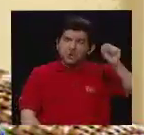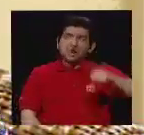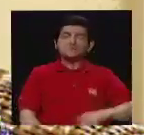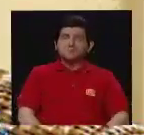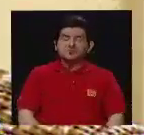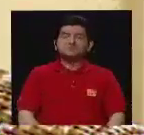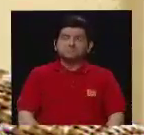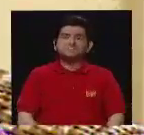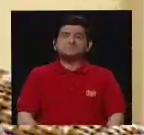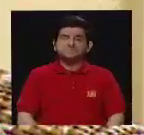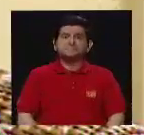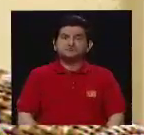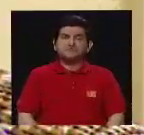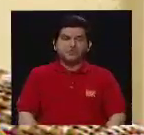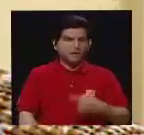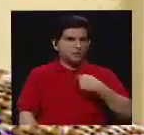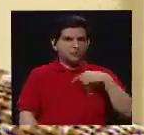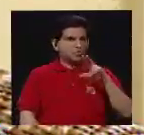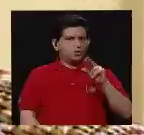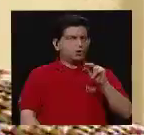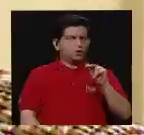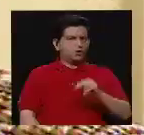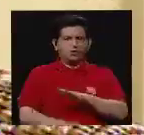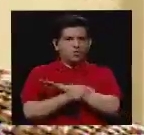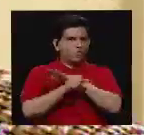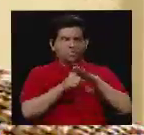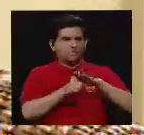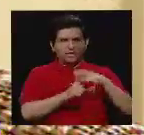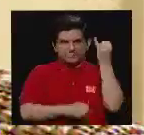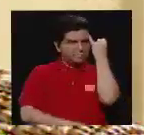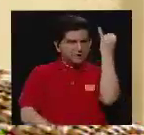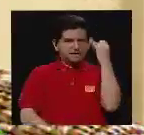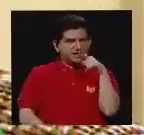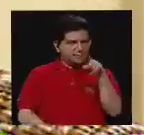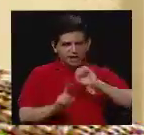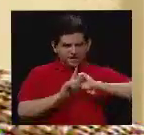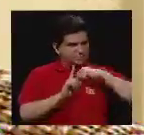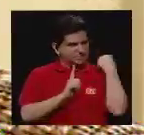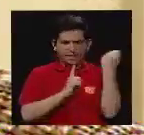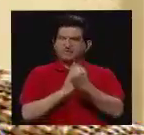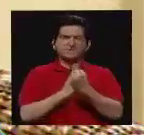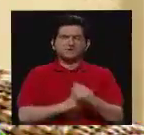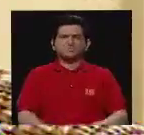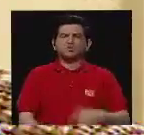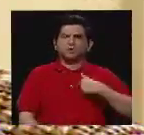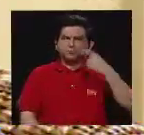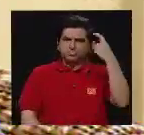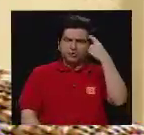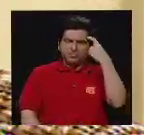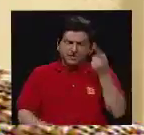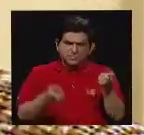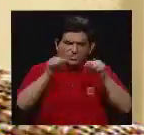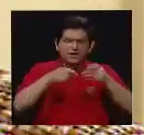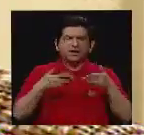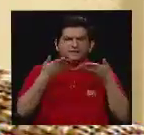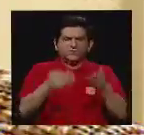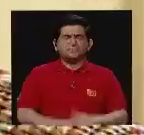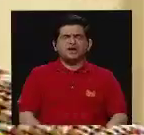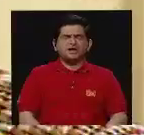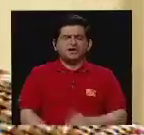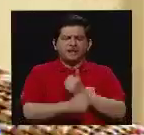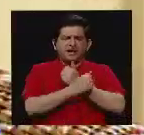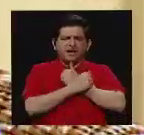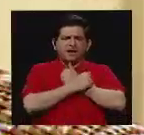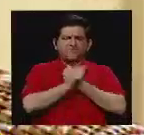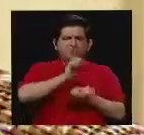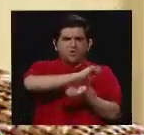sí, no estoy absolutamente persuadida de que sea eso, porque pienso que en el caso de dar amor a